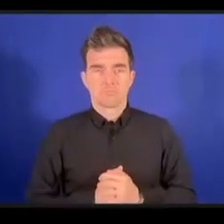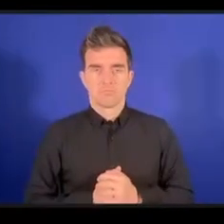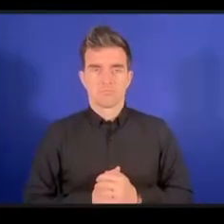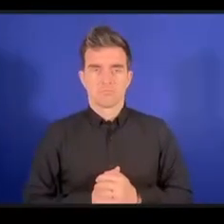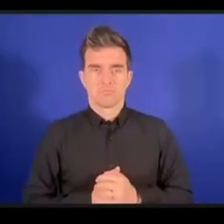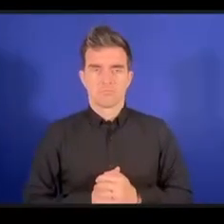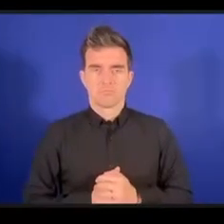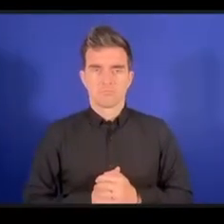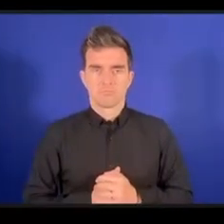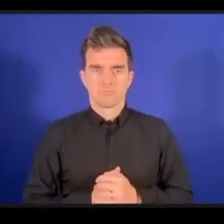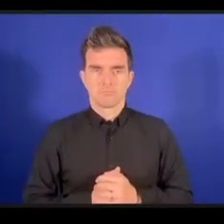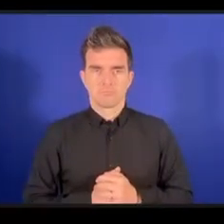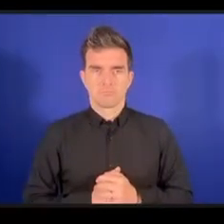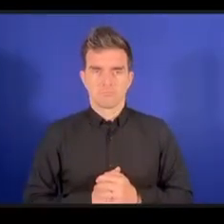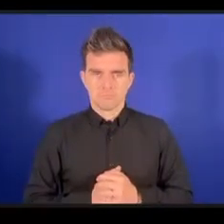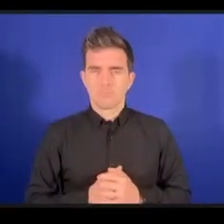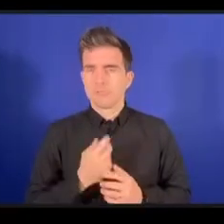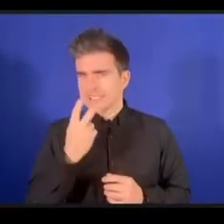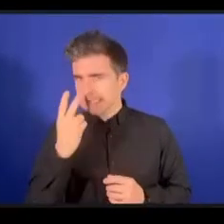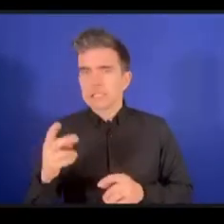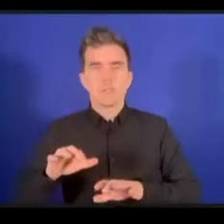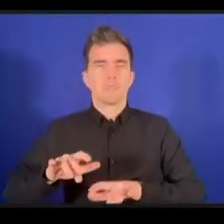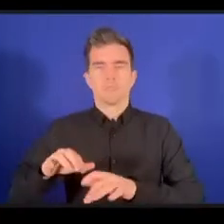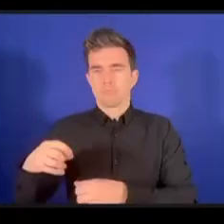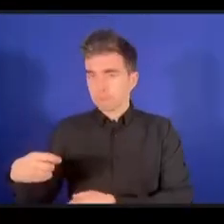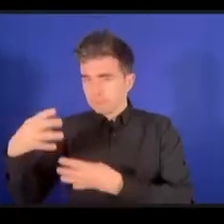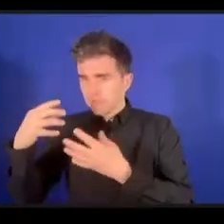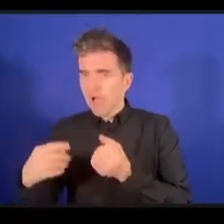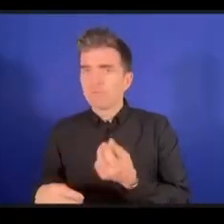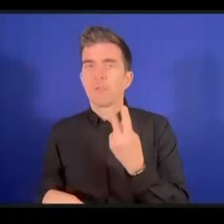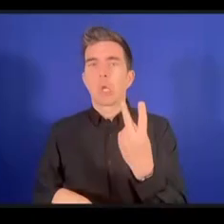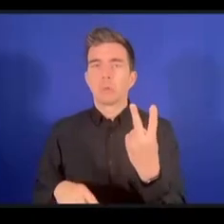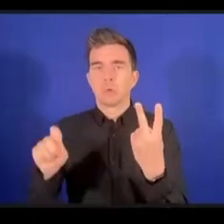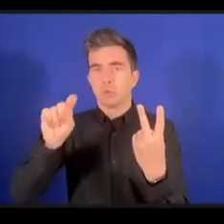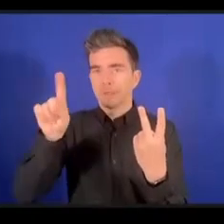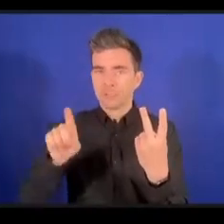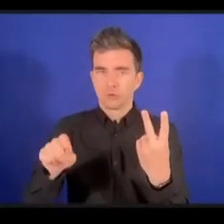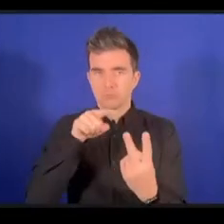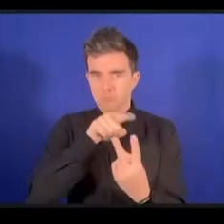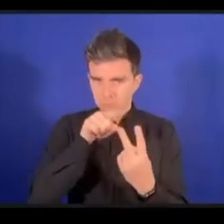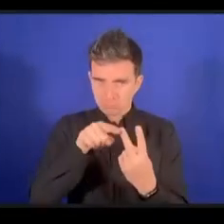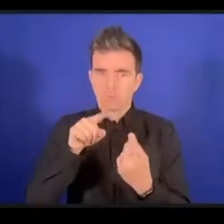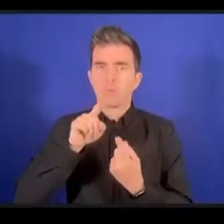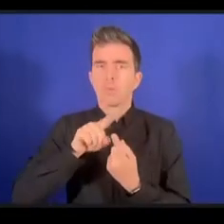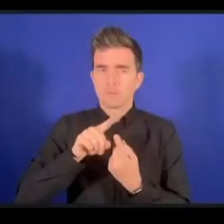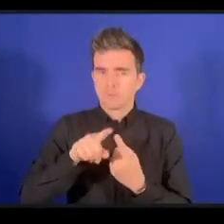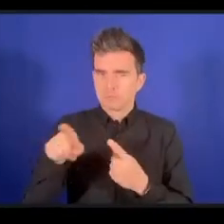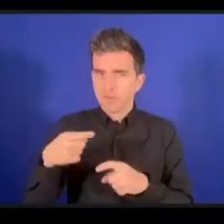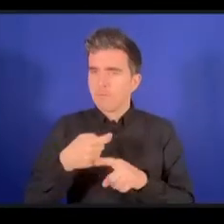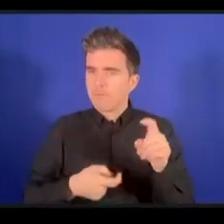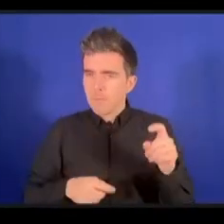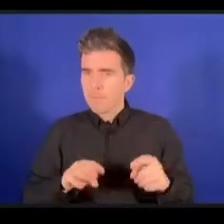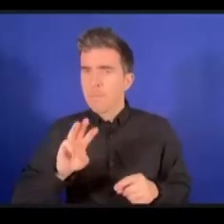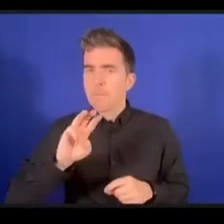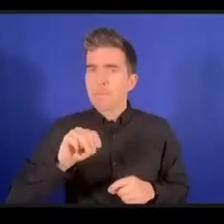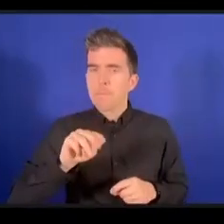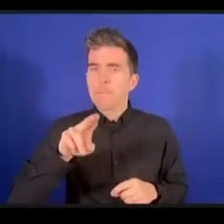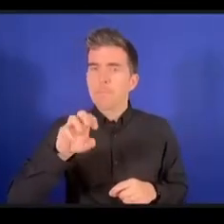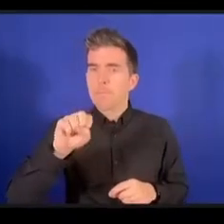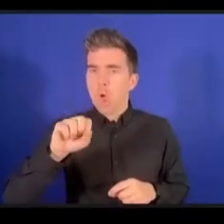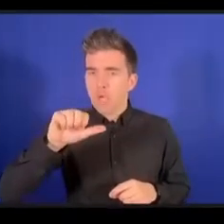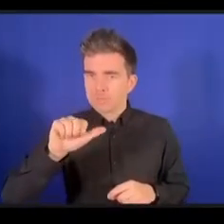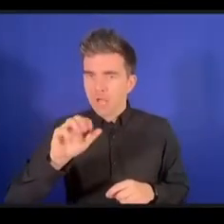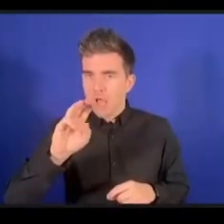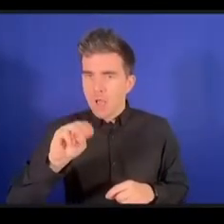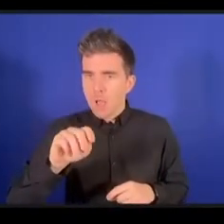Sí hola dos preguntas en línea una de Camerún Qué dice qué estrategias